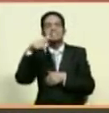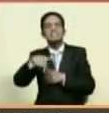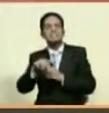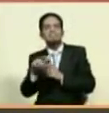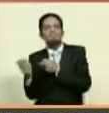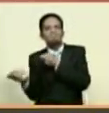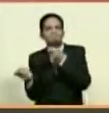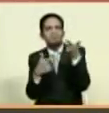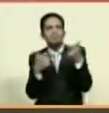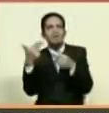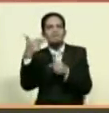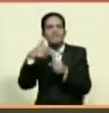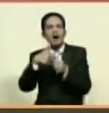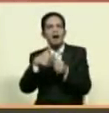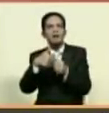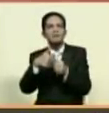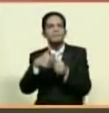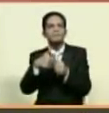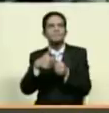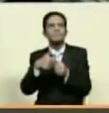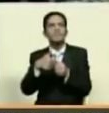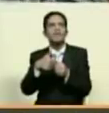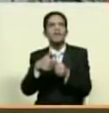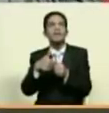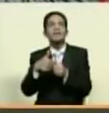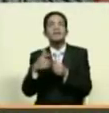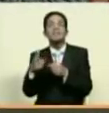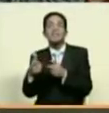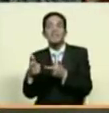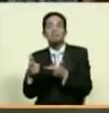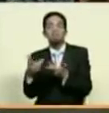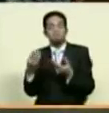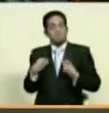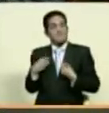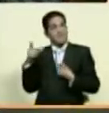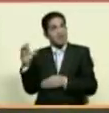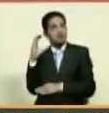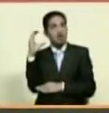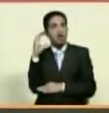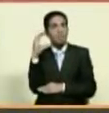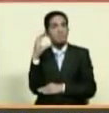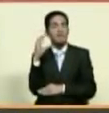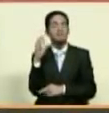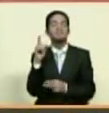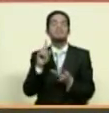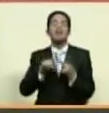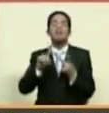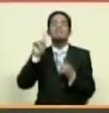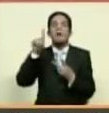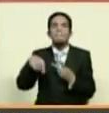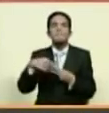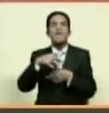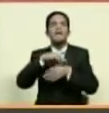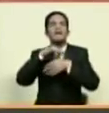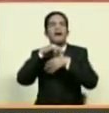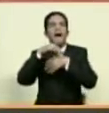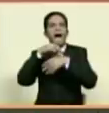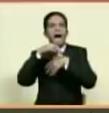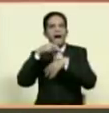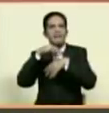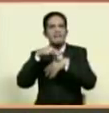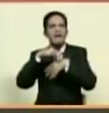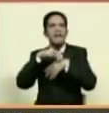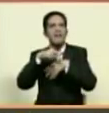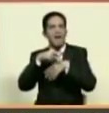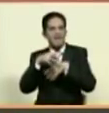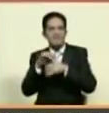contrabando de combustible que tienen su base de operaciones en Colombia, sino que también la carne opera con